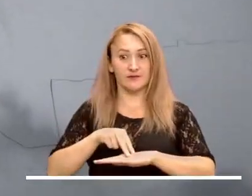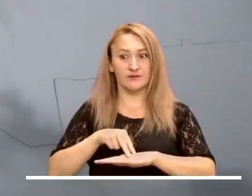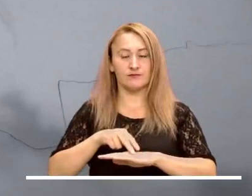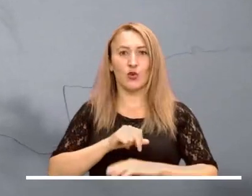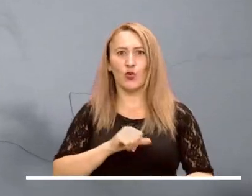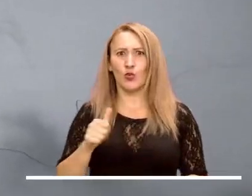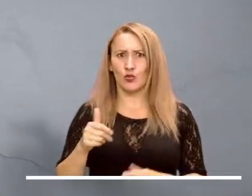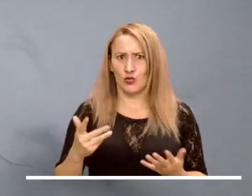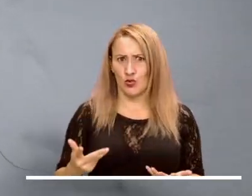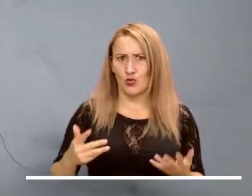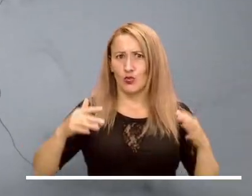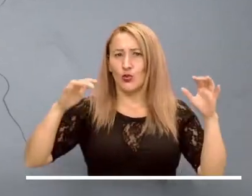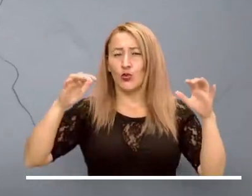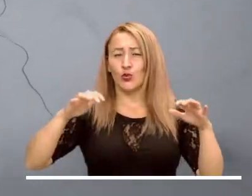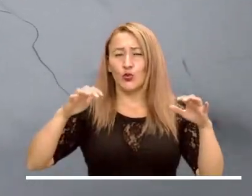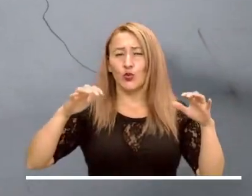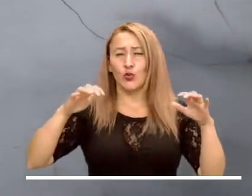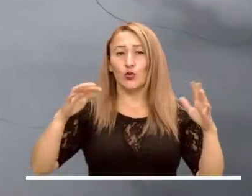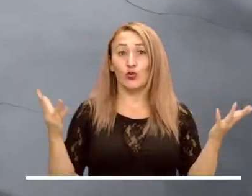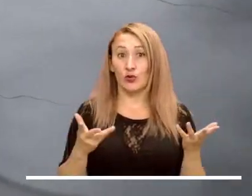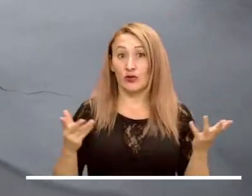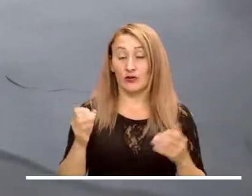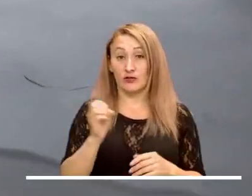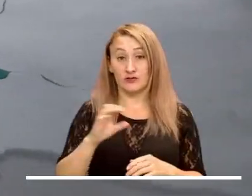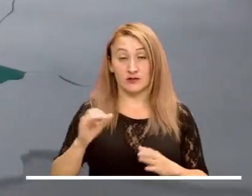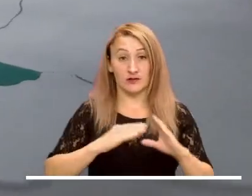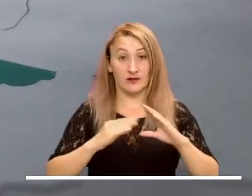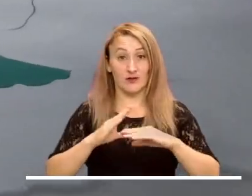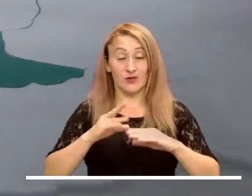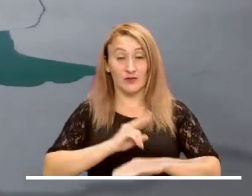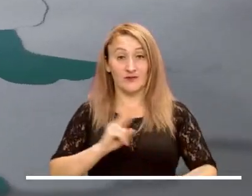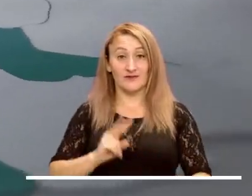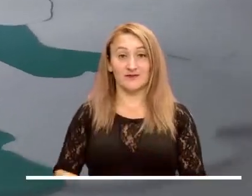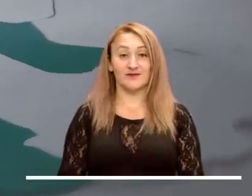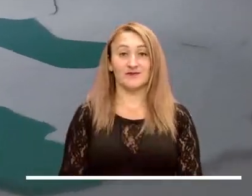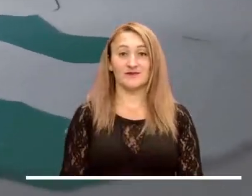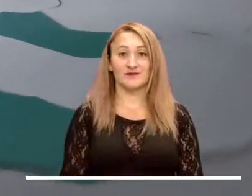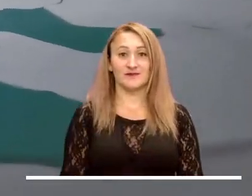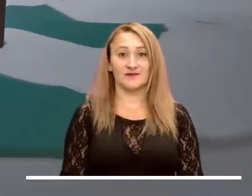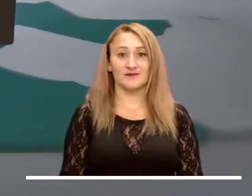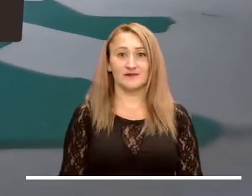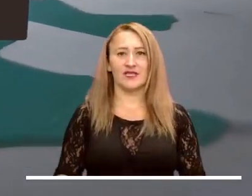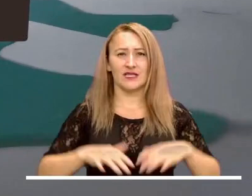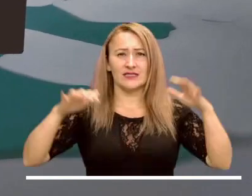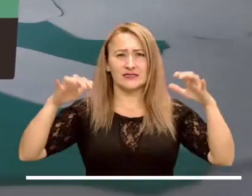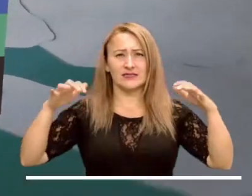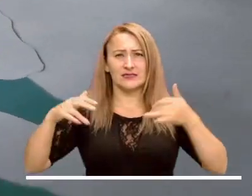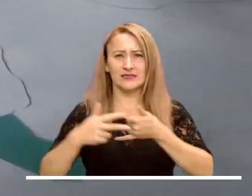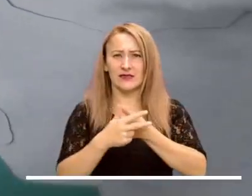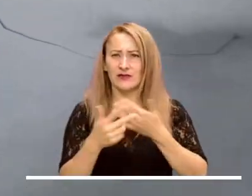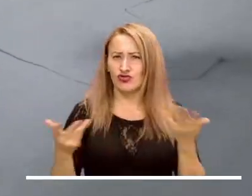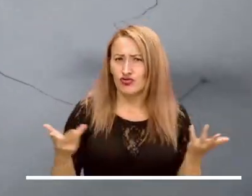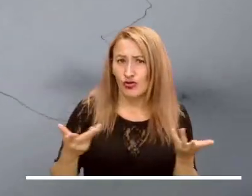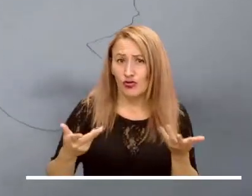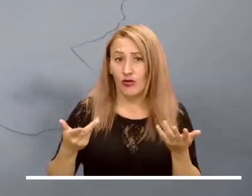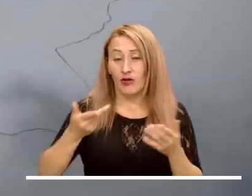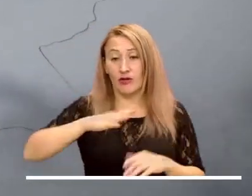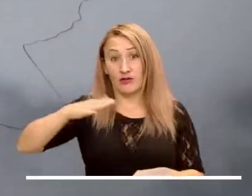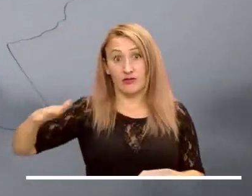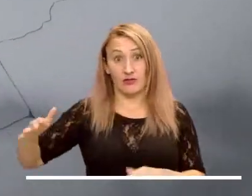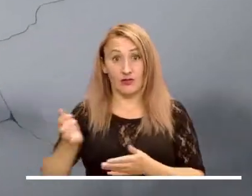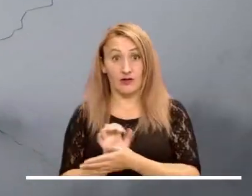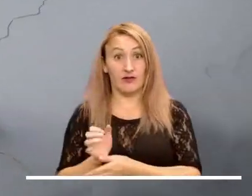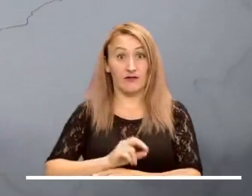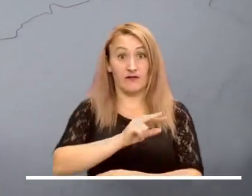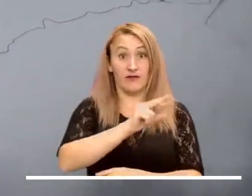lluvias locales se estiman en Chocó y el occidente de Nariño. Por otro lado, lloviznas esporádicas se anticipan en el occidente de Cauca y Valle del